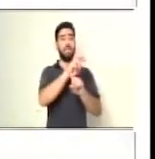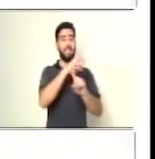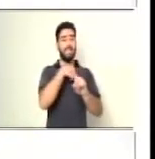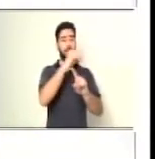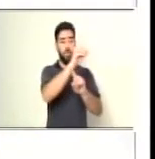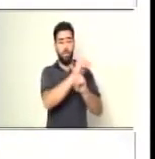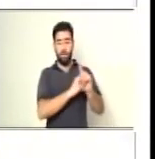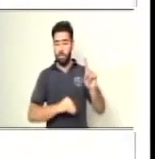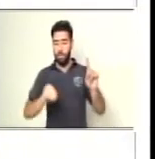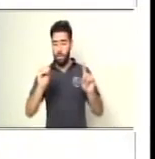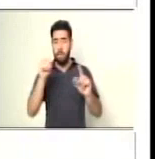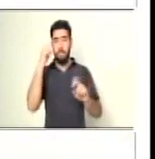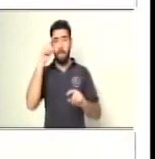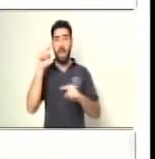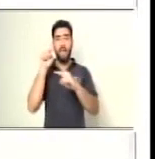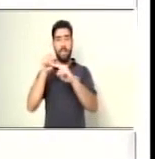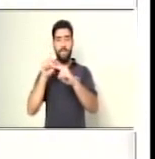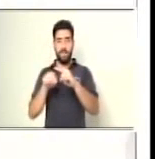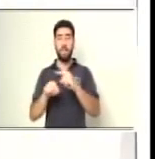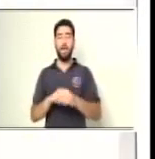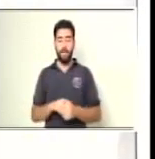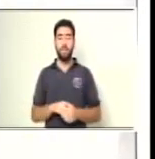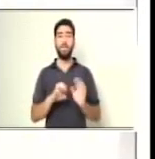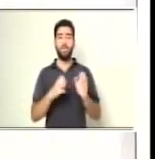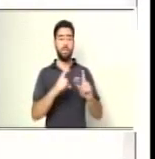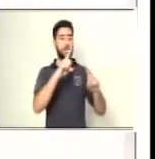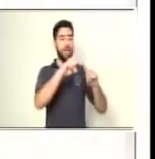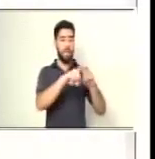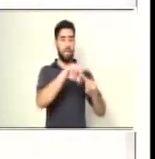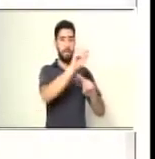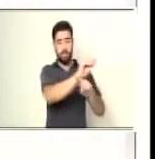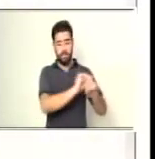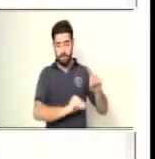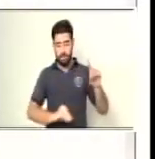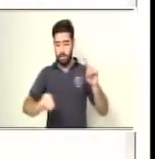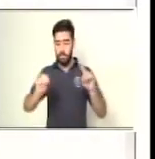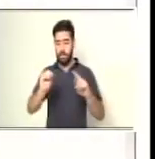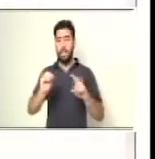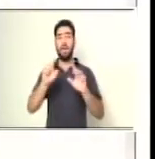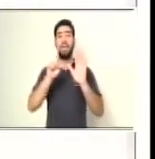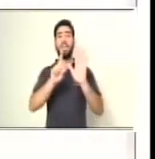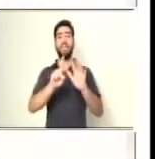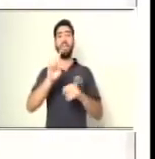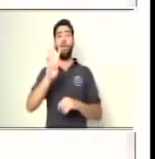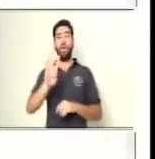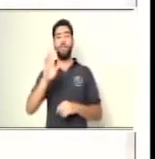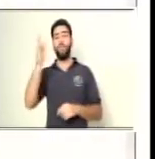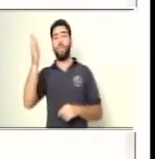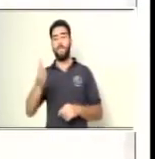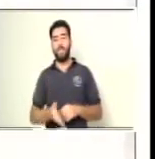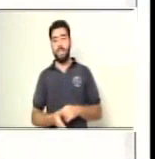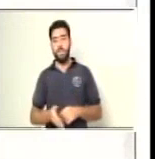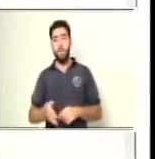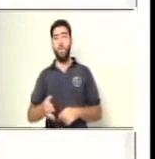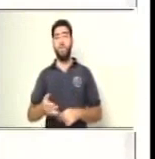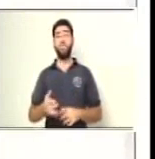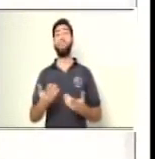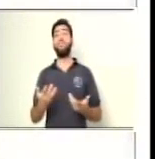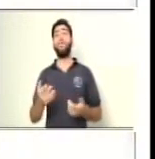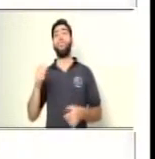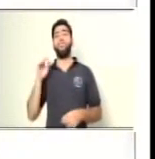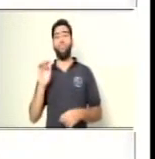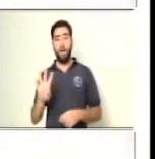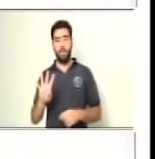lo pasamos a dividir. Y entonces nos va a quedar 64 dividido